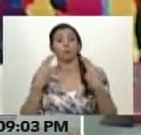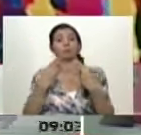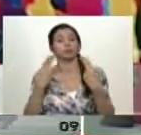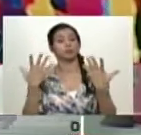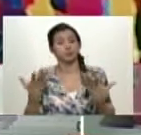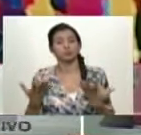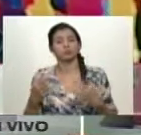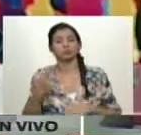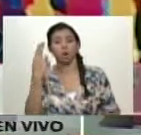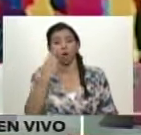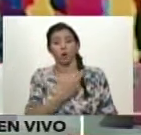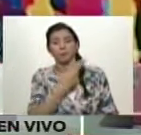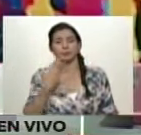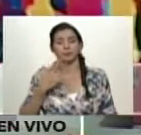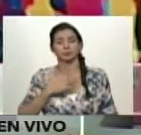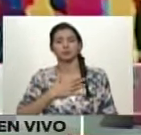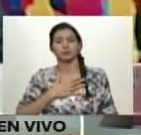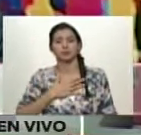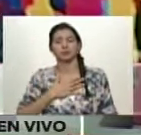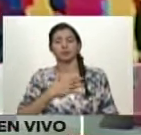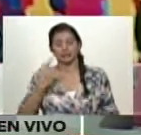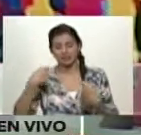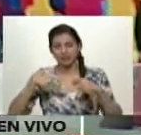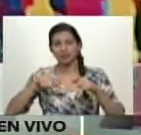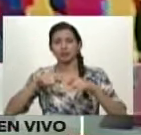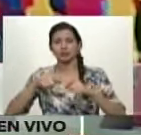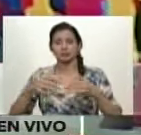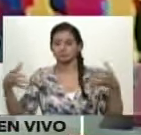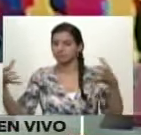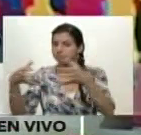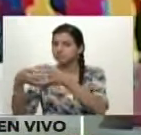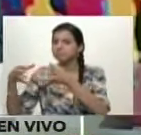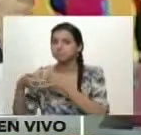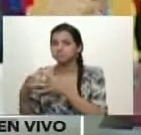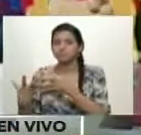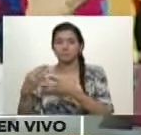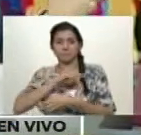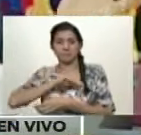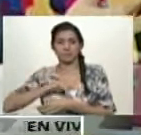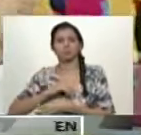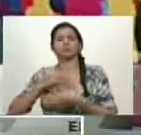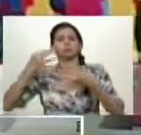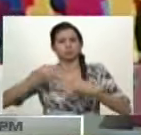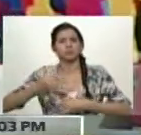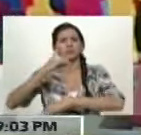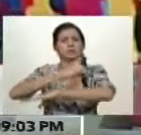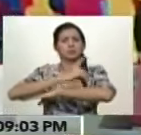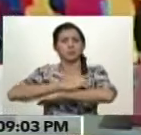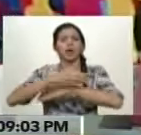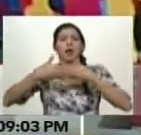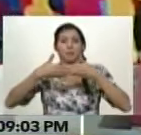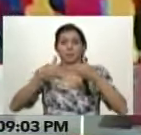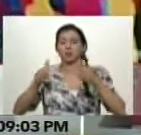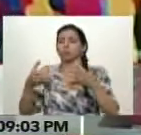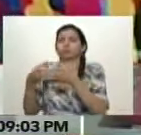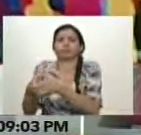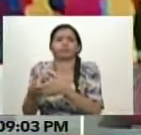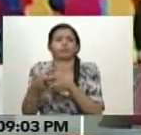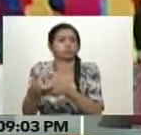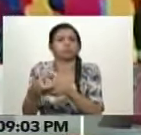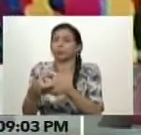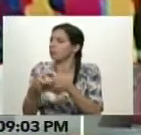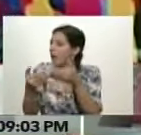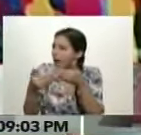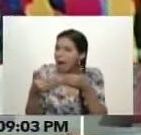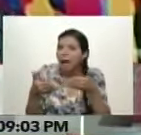y construir una militancia disciplinada, ampliar, abrir las compuertas de gente